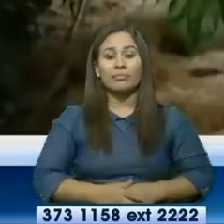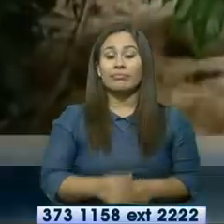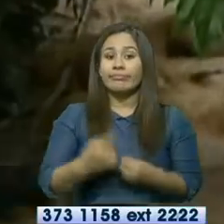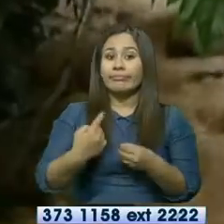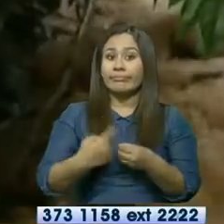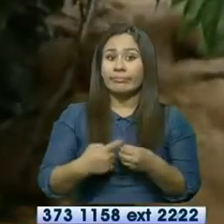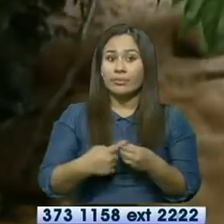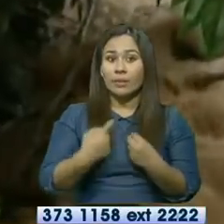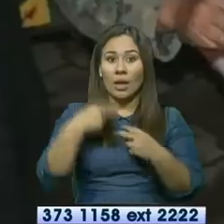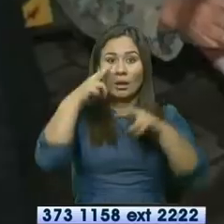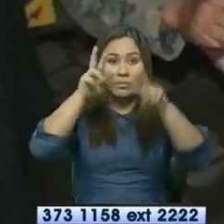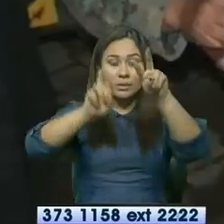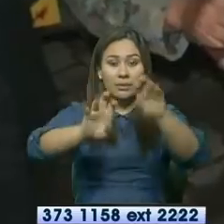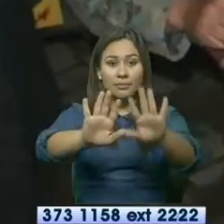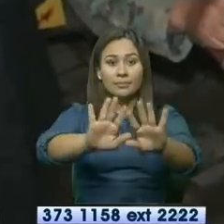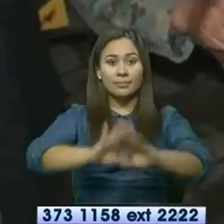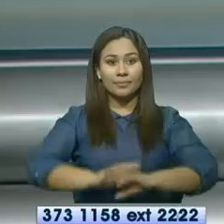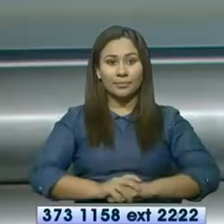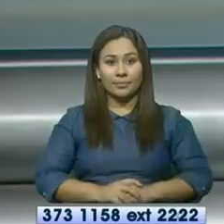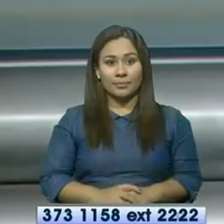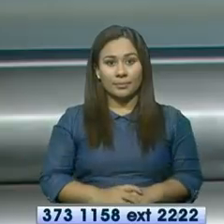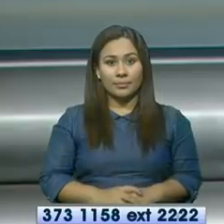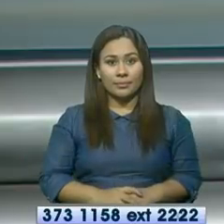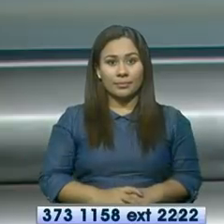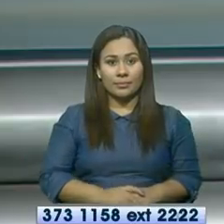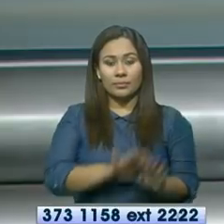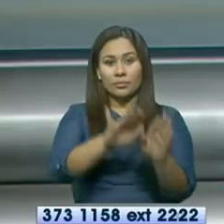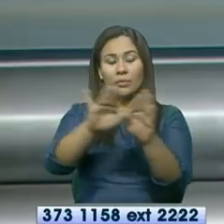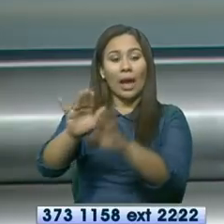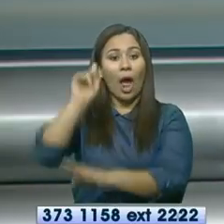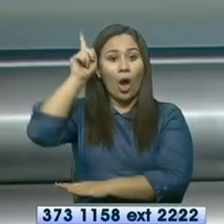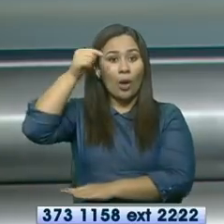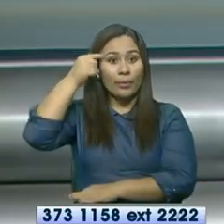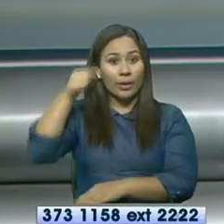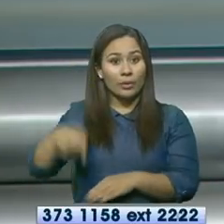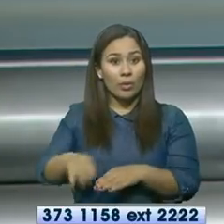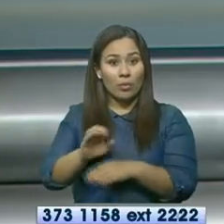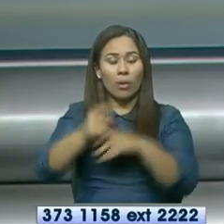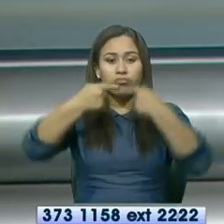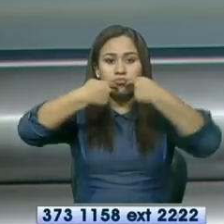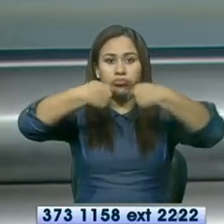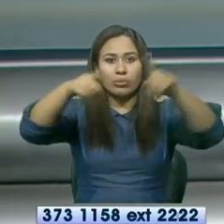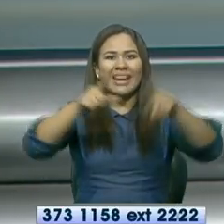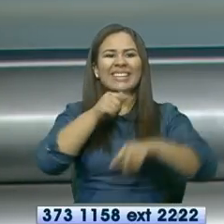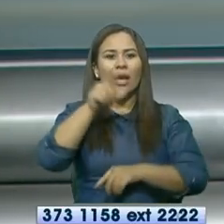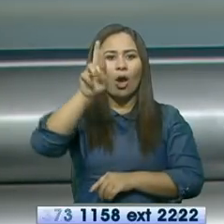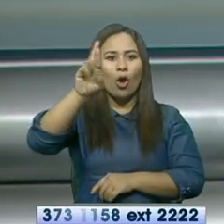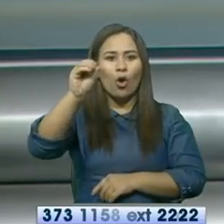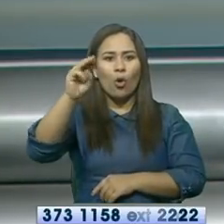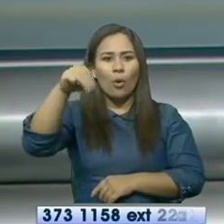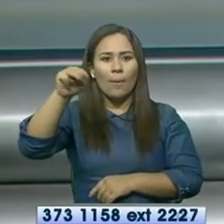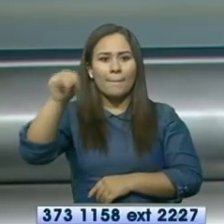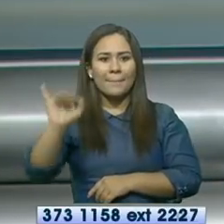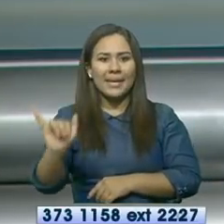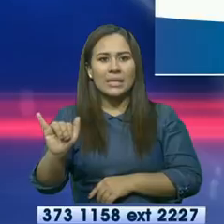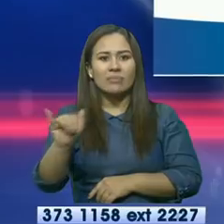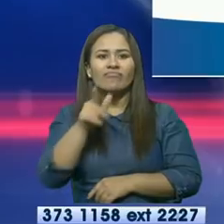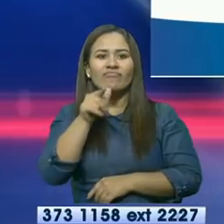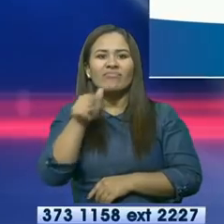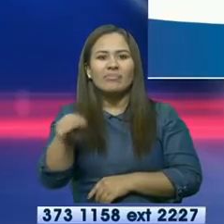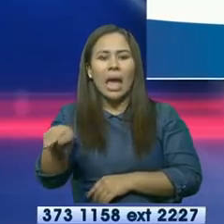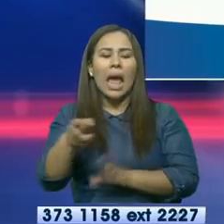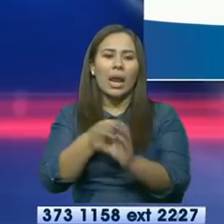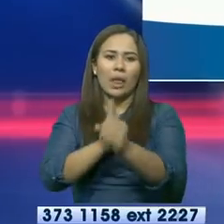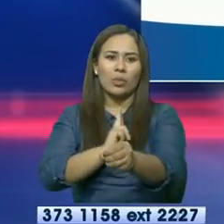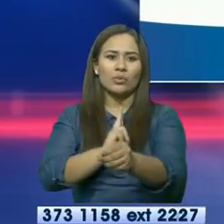quito informó adriana rojas el gobierno nacional informó que romney santiago vallejo renunció a su cargo